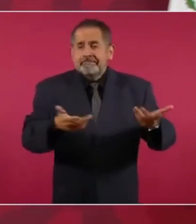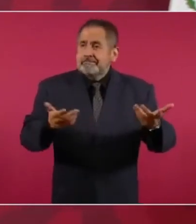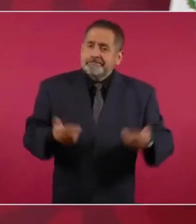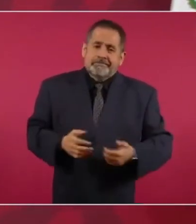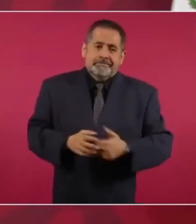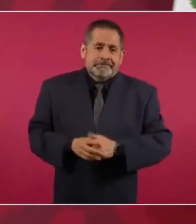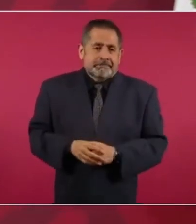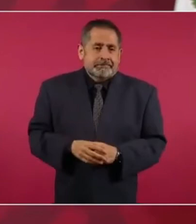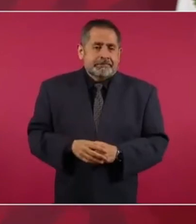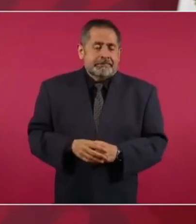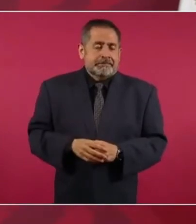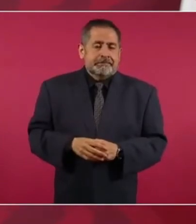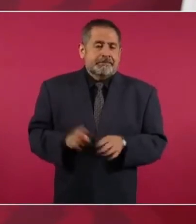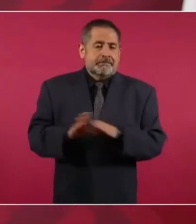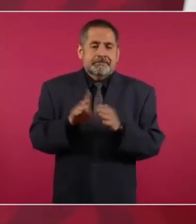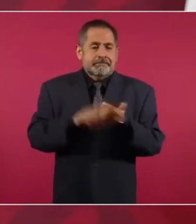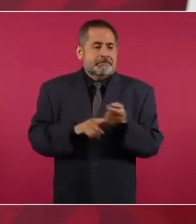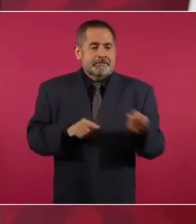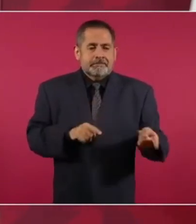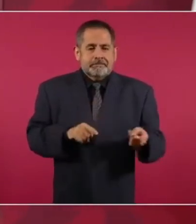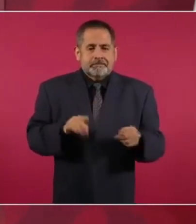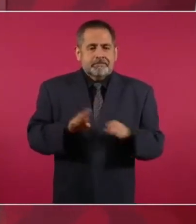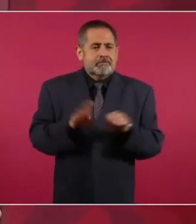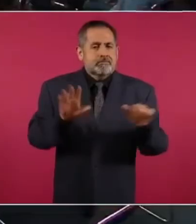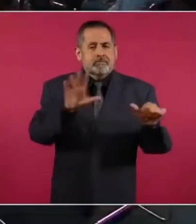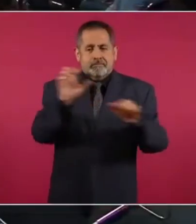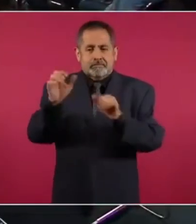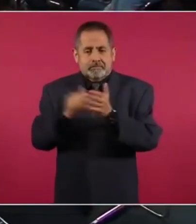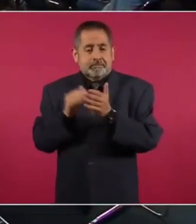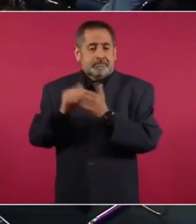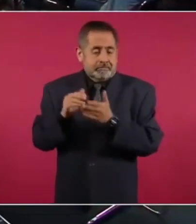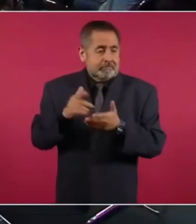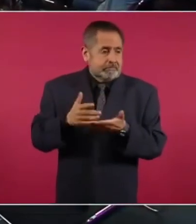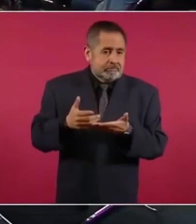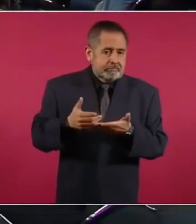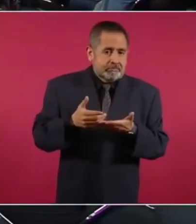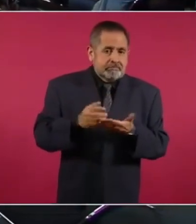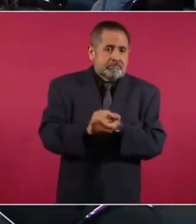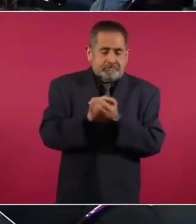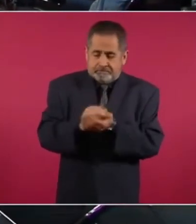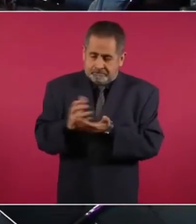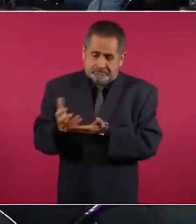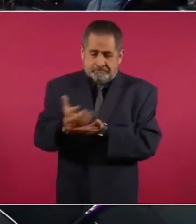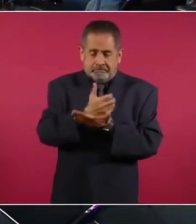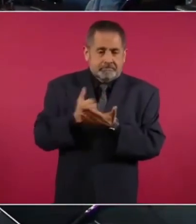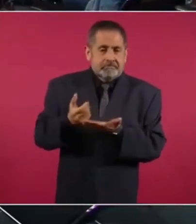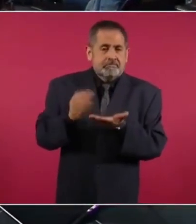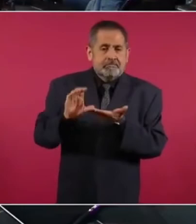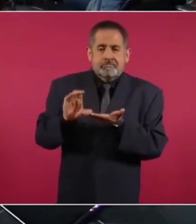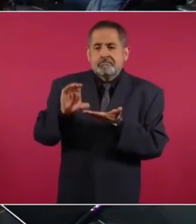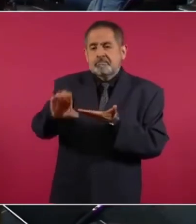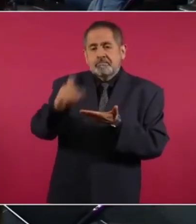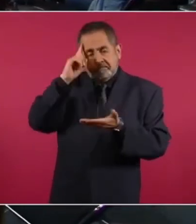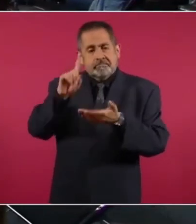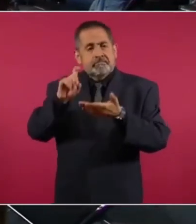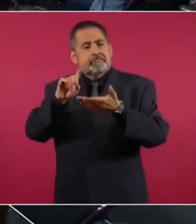sí, son como 600 millones los que dejó la rifa, que son para la